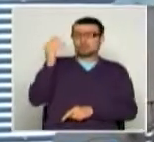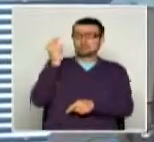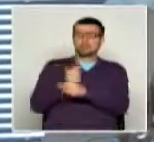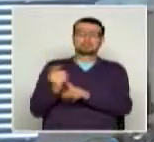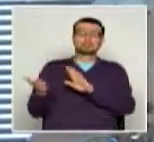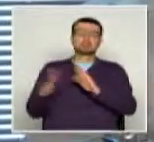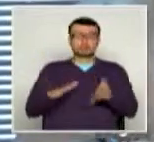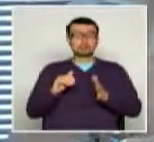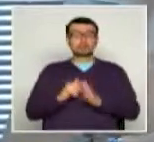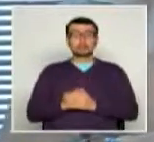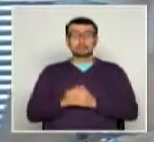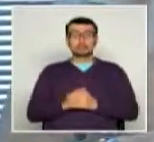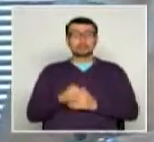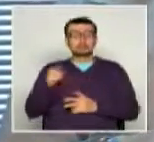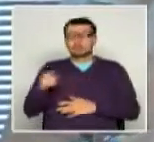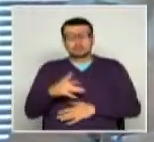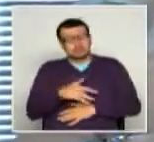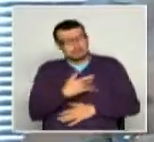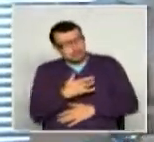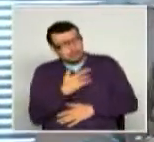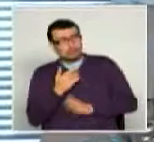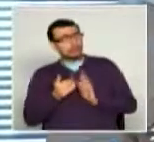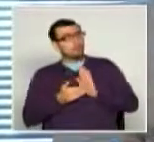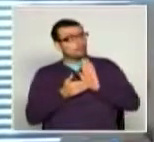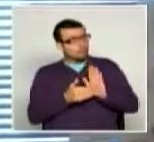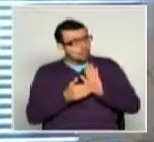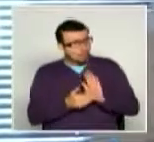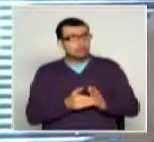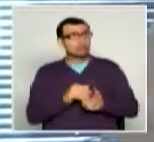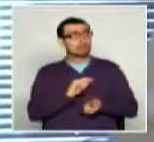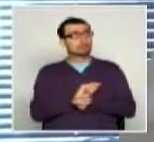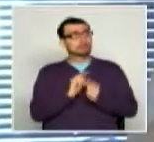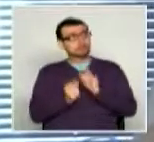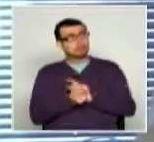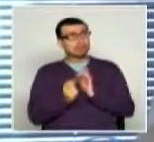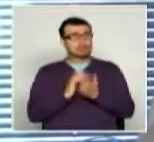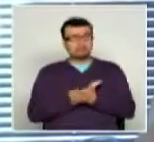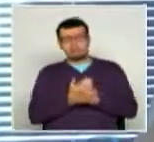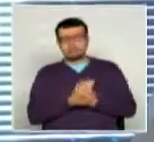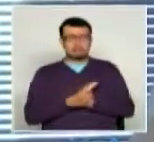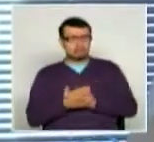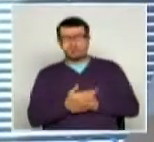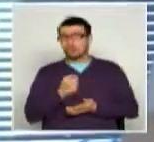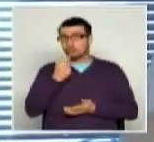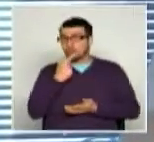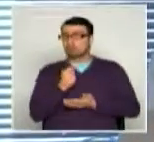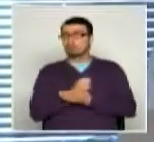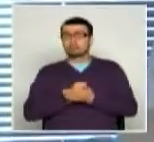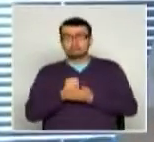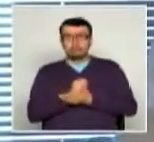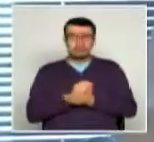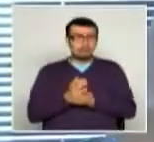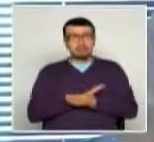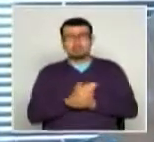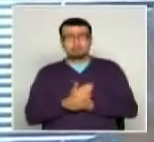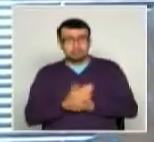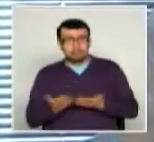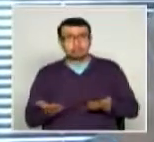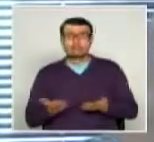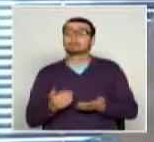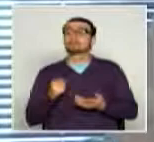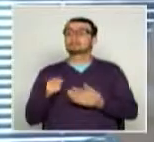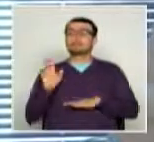de sintomatologías mostrando adversidades de ese medicamento que es de por vida. Eso se llama